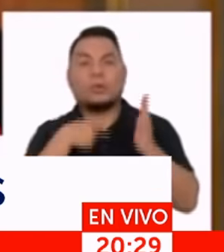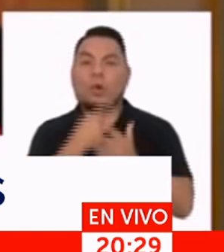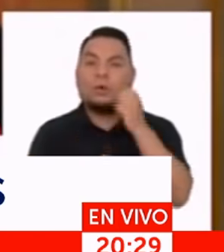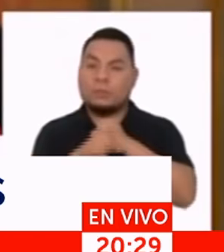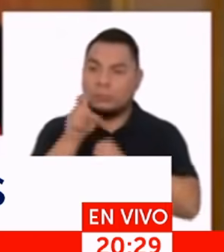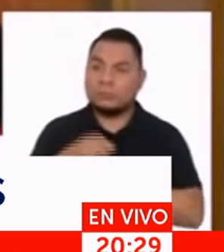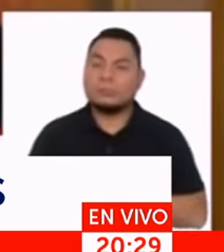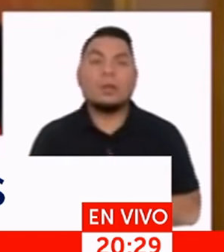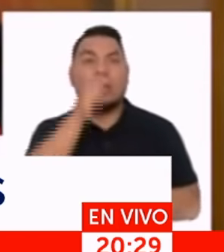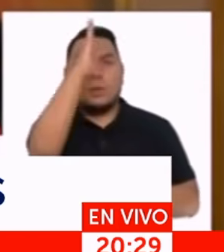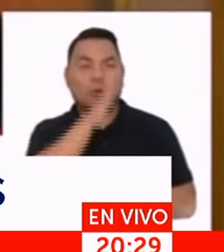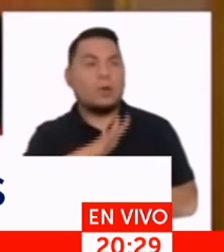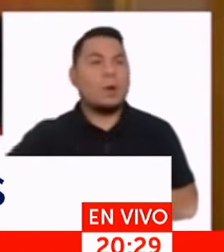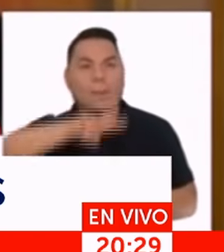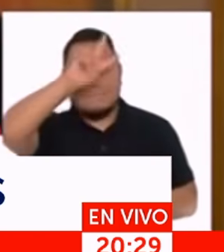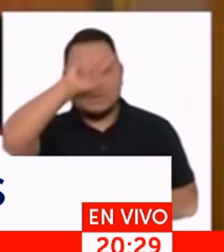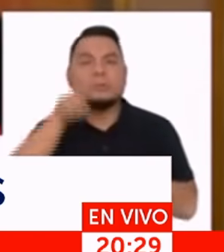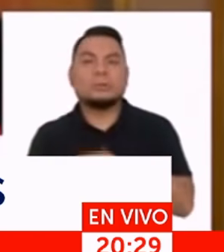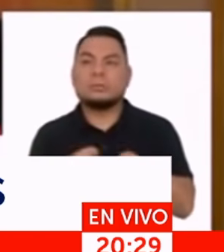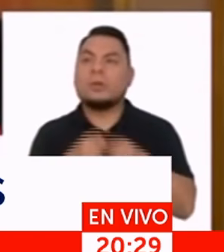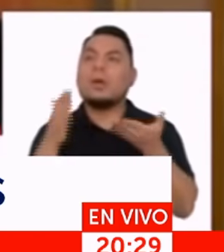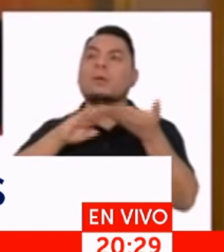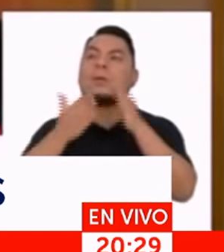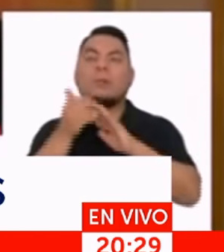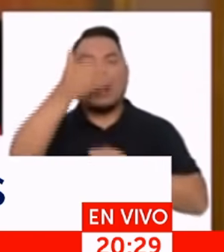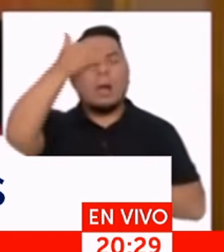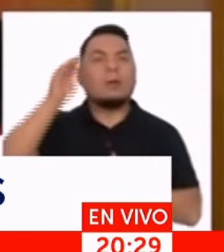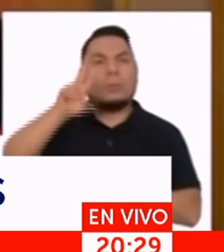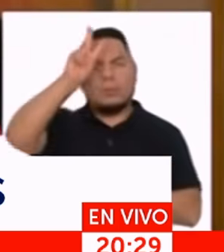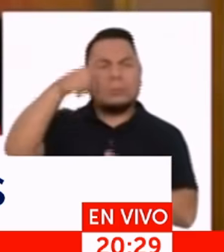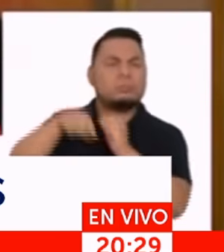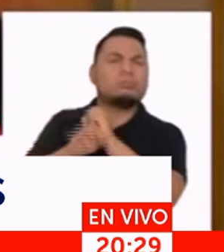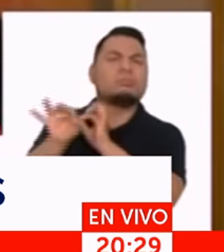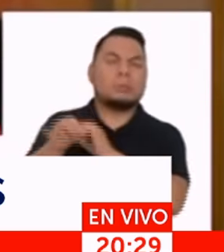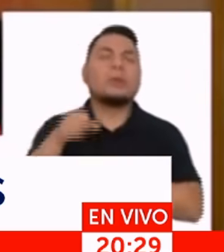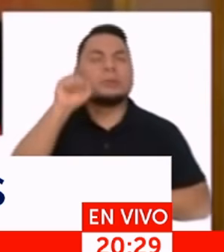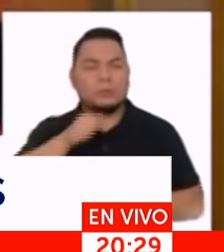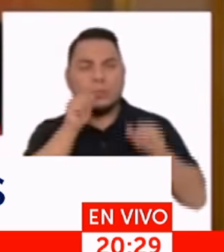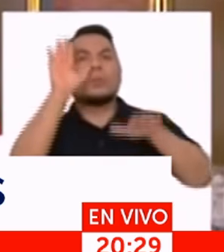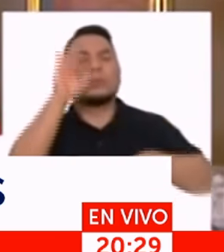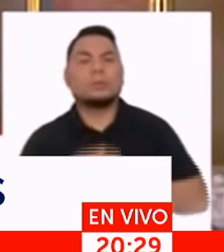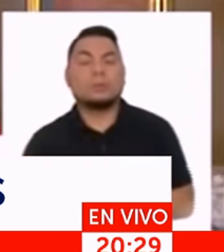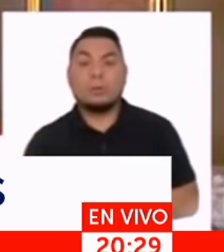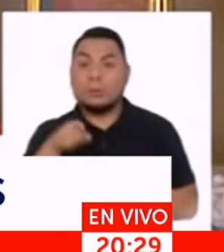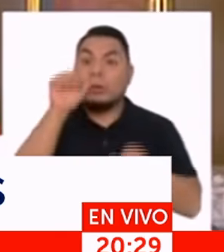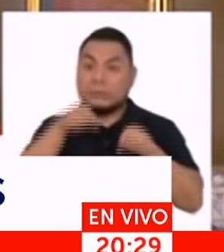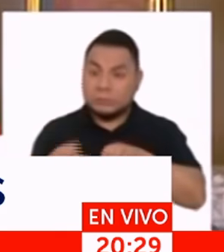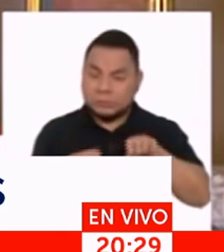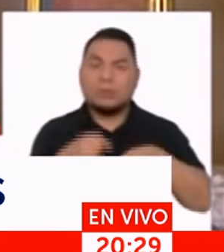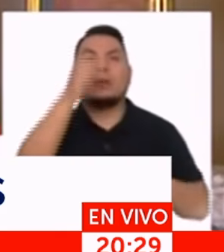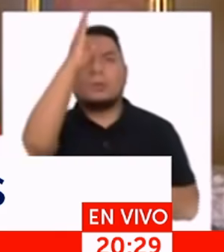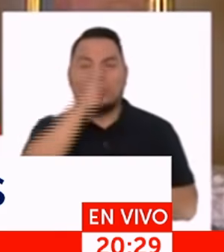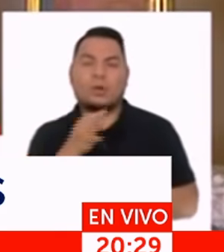confío. Por Dios, por la patria y por los pueblos olvidados del Perú profundo. Sí, juro. Si así lo hicieres,